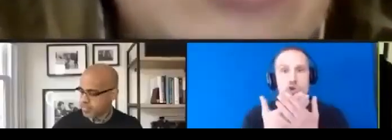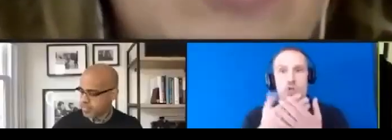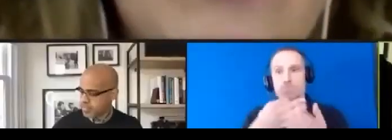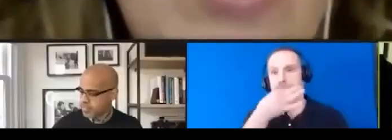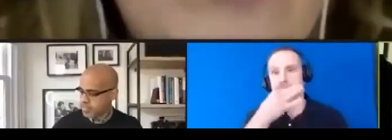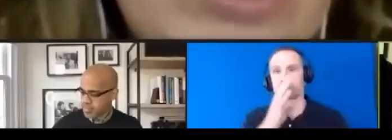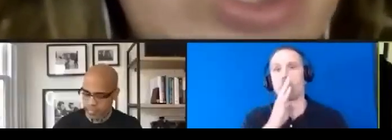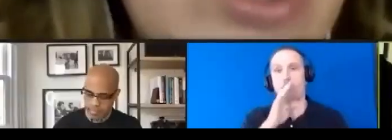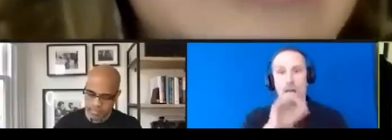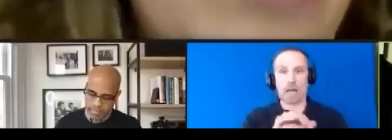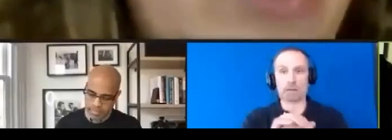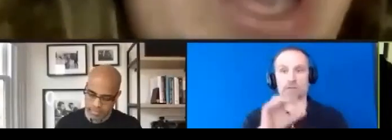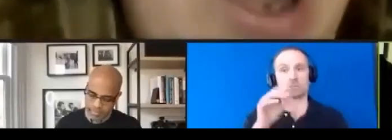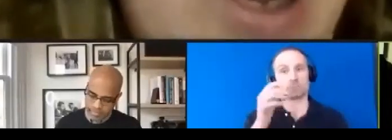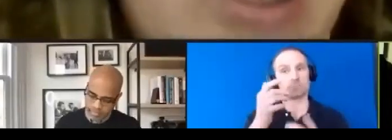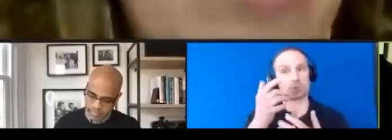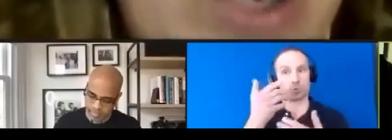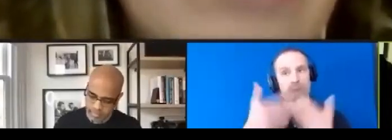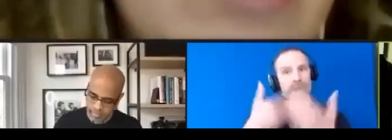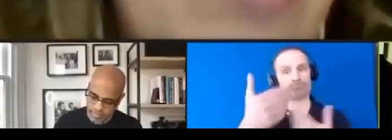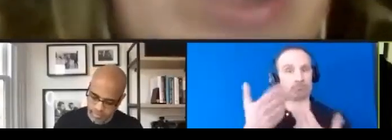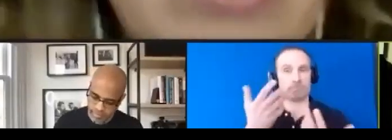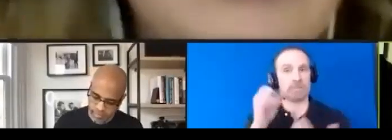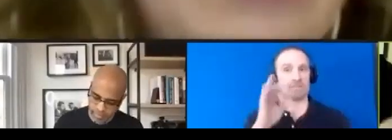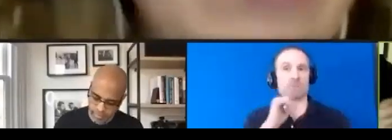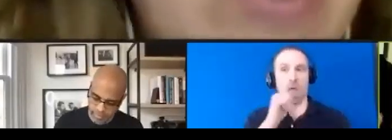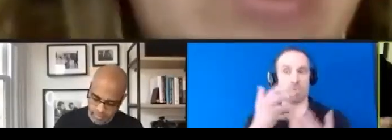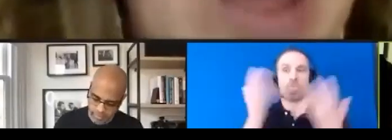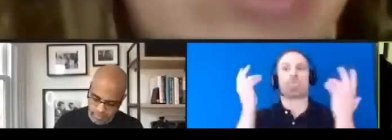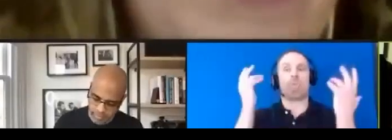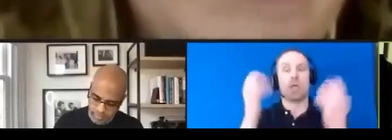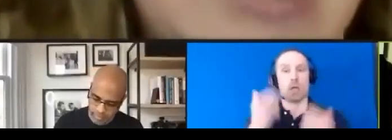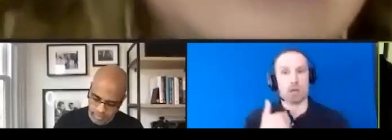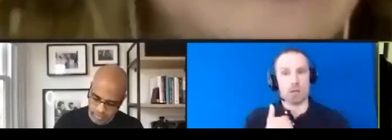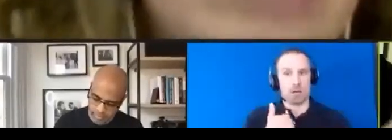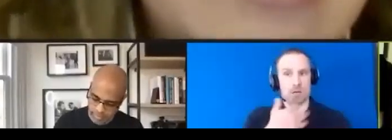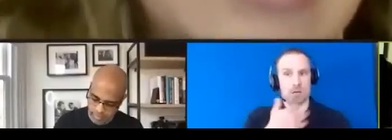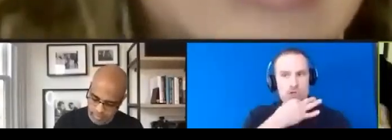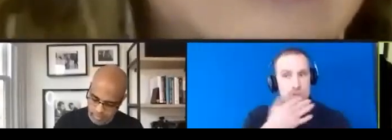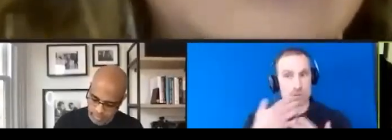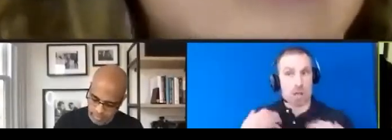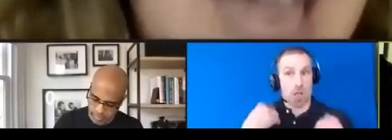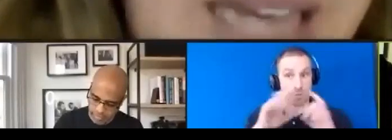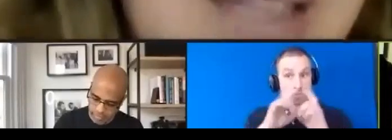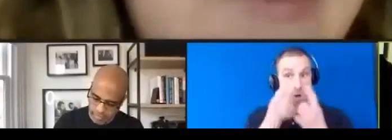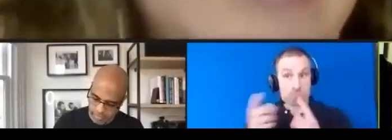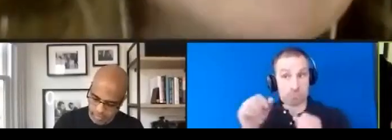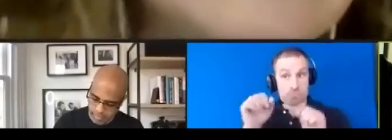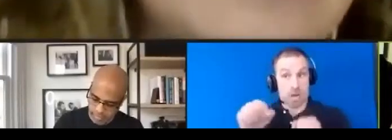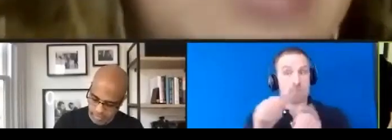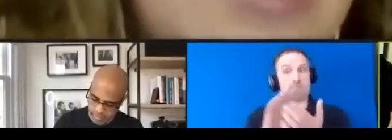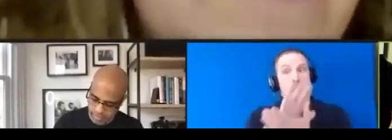dónde está el departamento de salud en traducir documentos y también